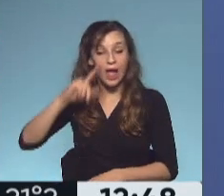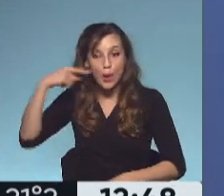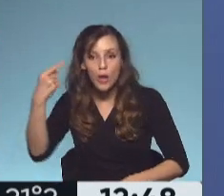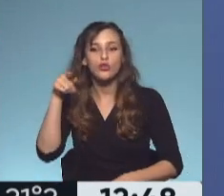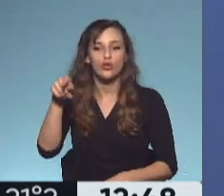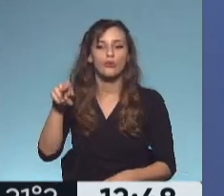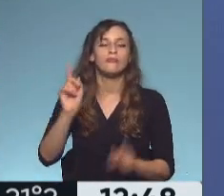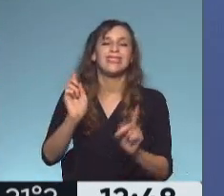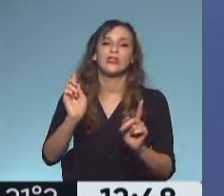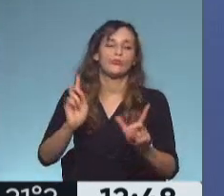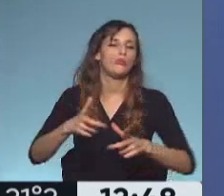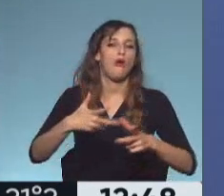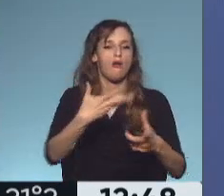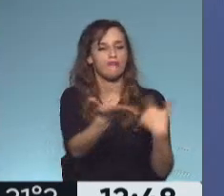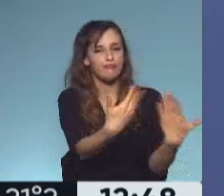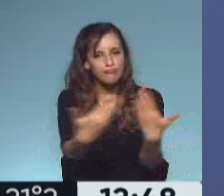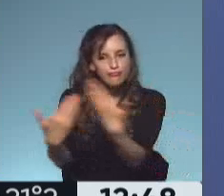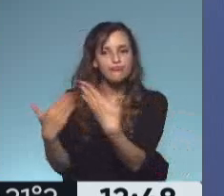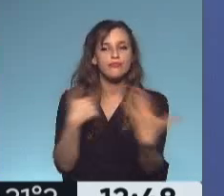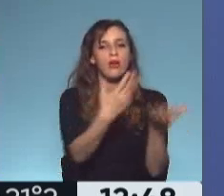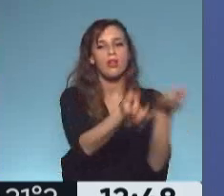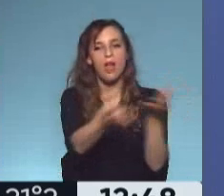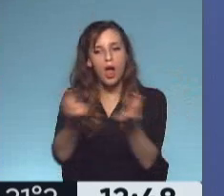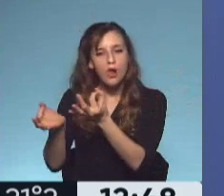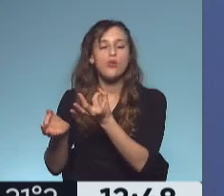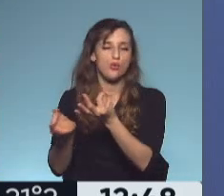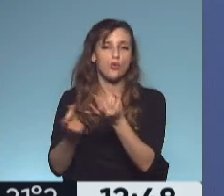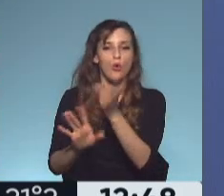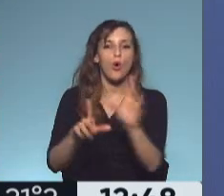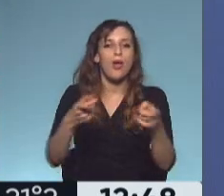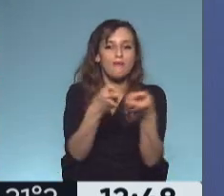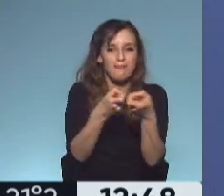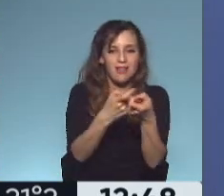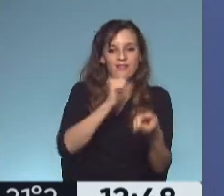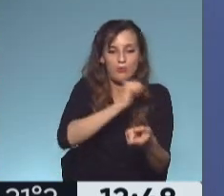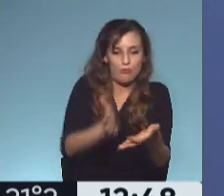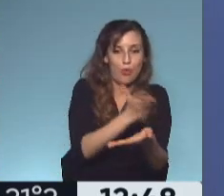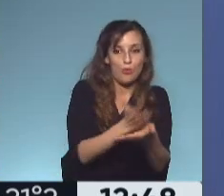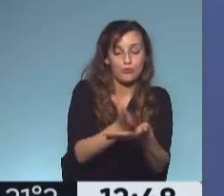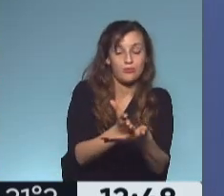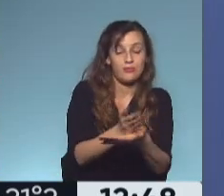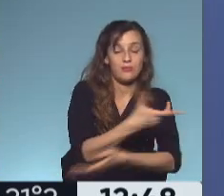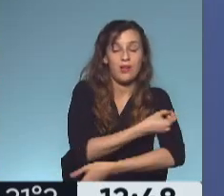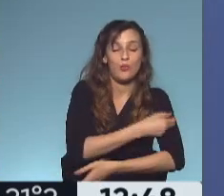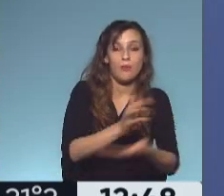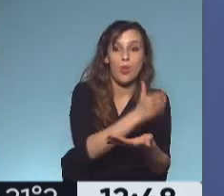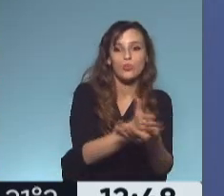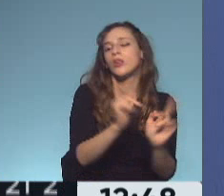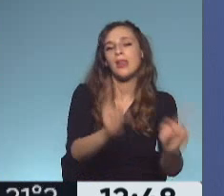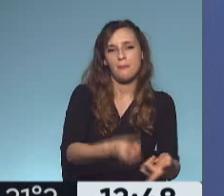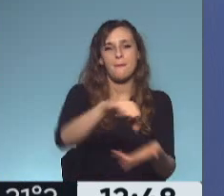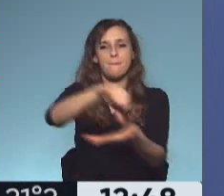misión de avanzar y dialogar con todas las farmacéuticas o empresas que producen vacunas, así como los países también que